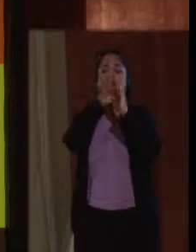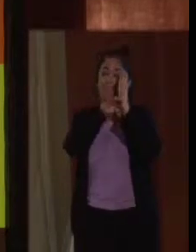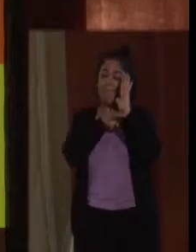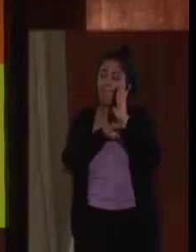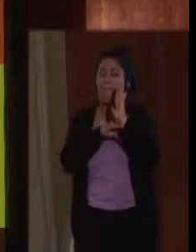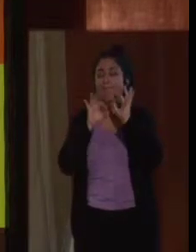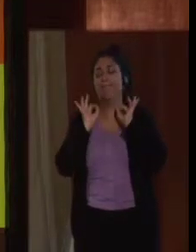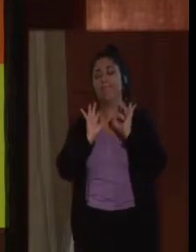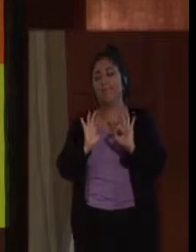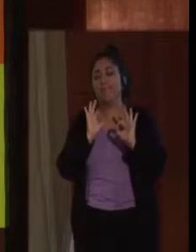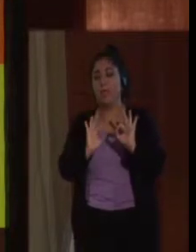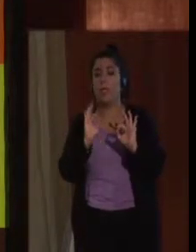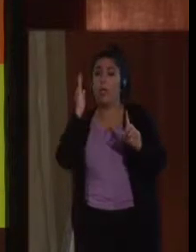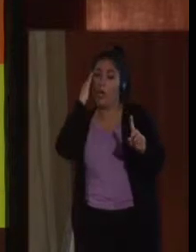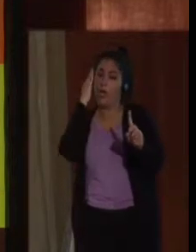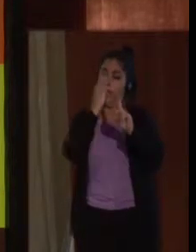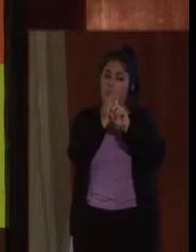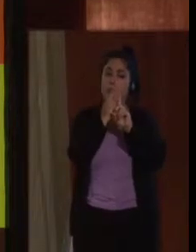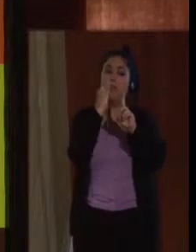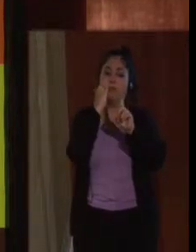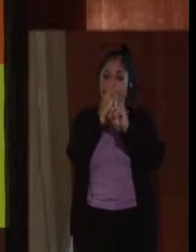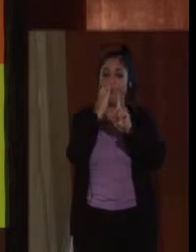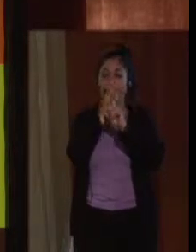vida ante el riesgo de desastre, ¿no?